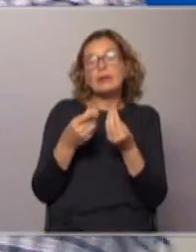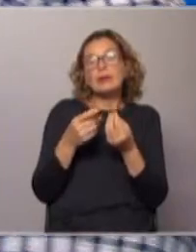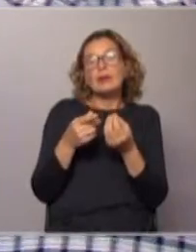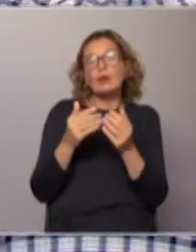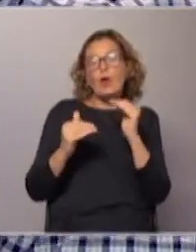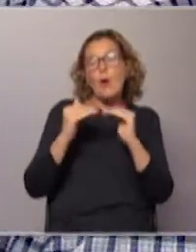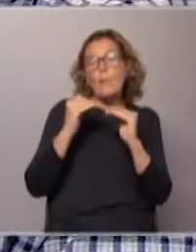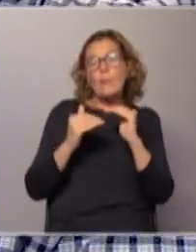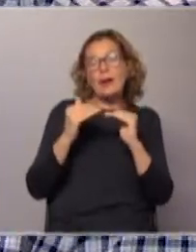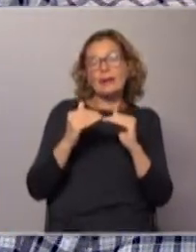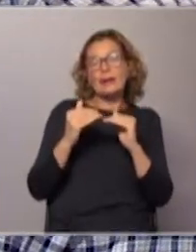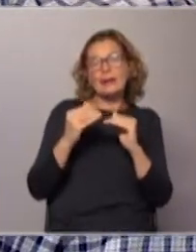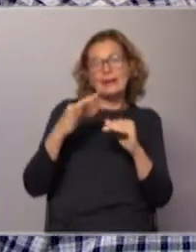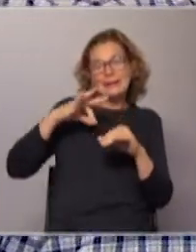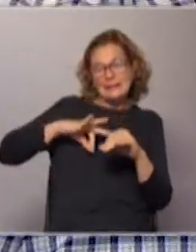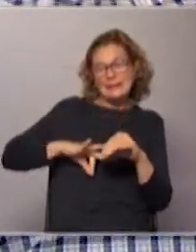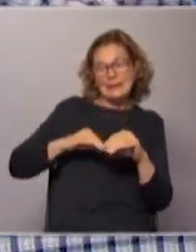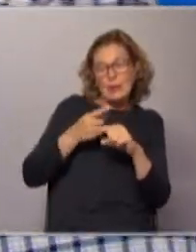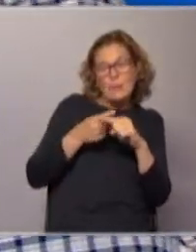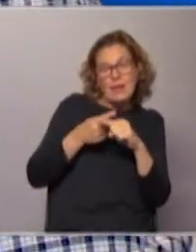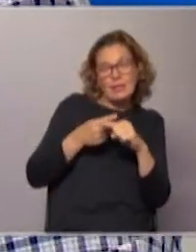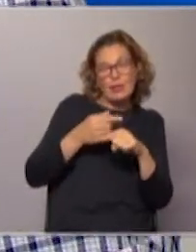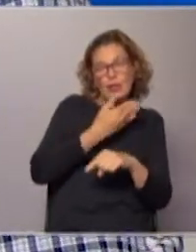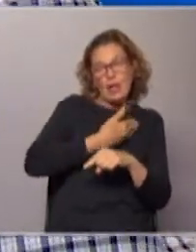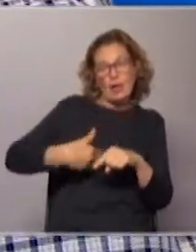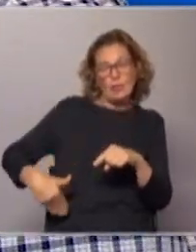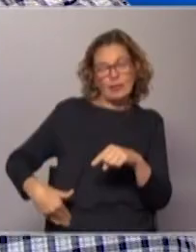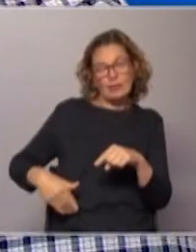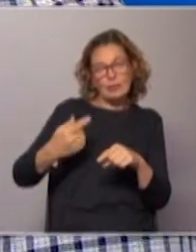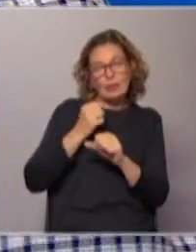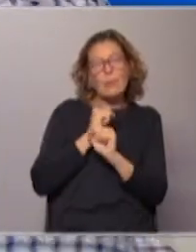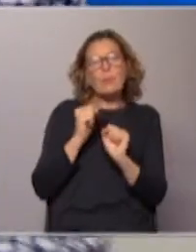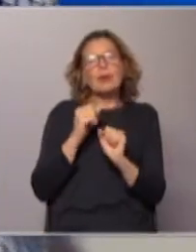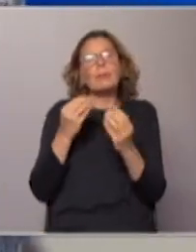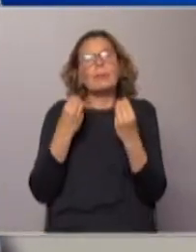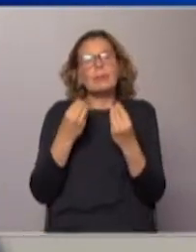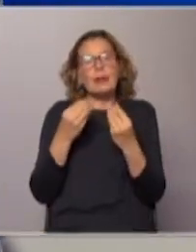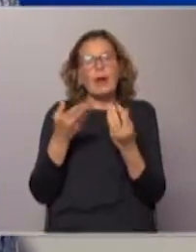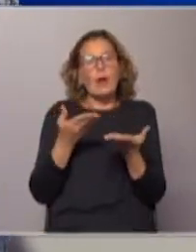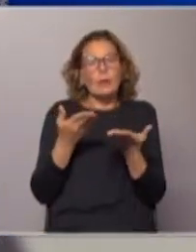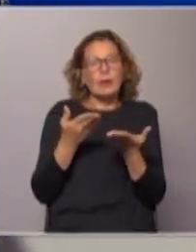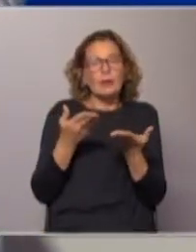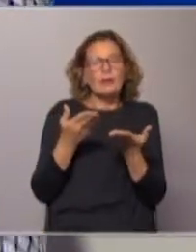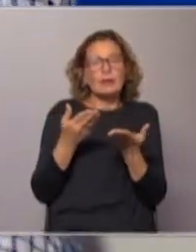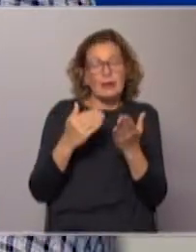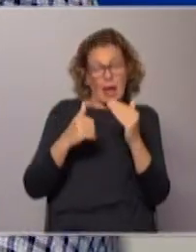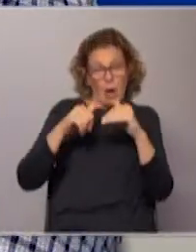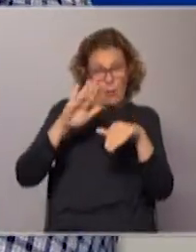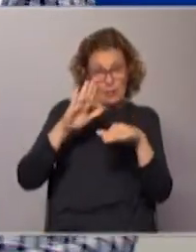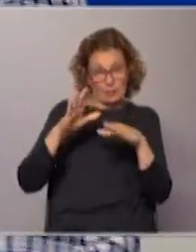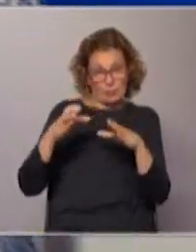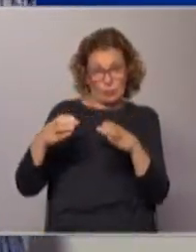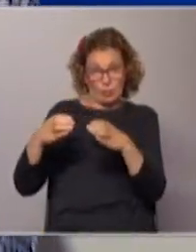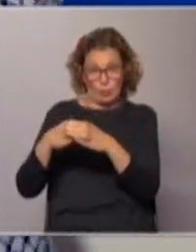compara con el índice medio de salarios del gobierno central entonces qué puede pasar puede pasar que este aumento de la tropa